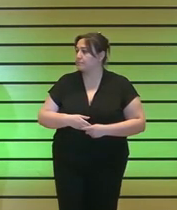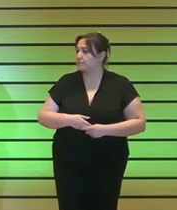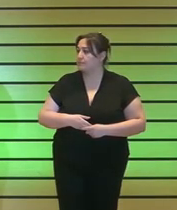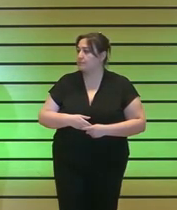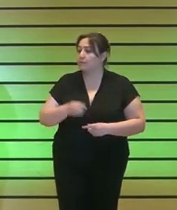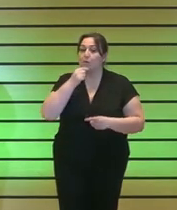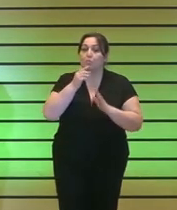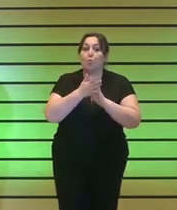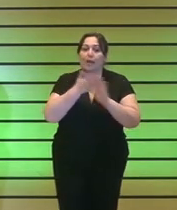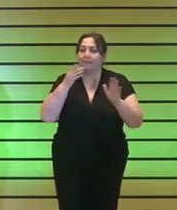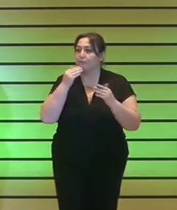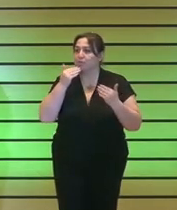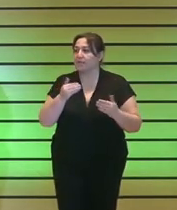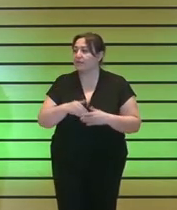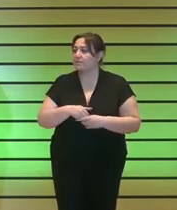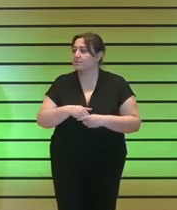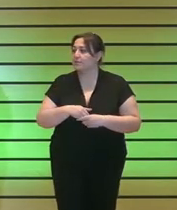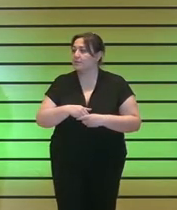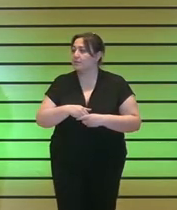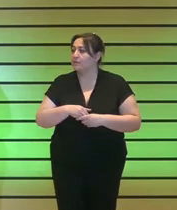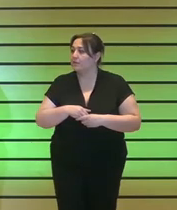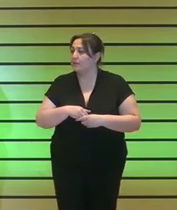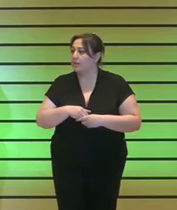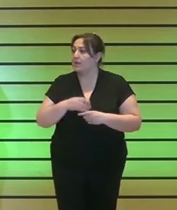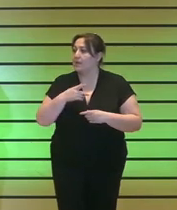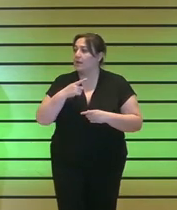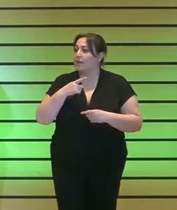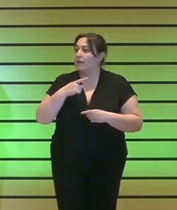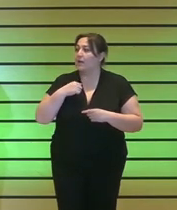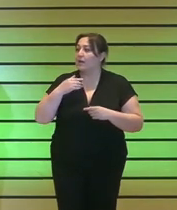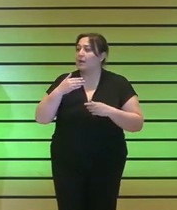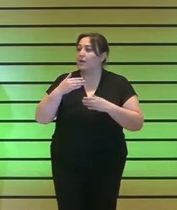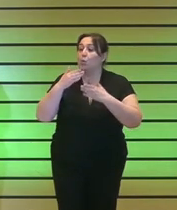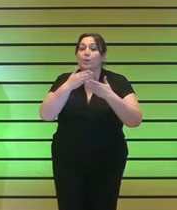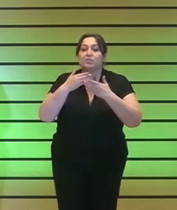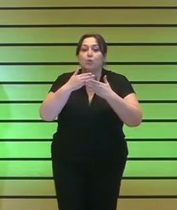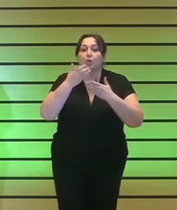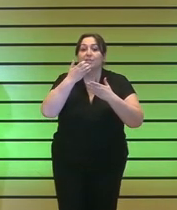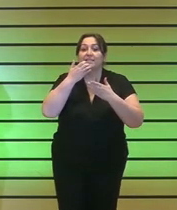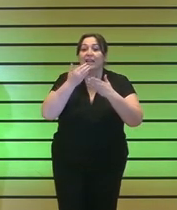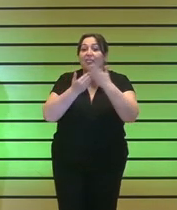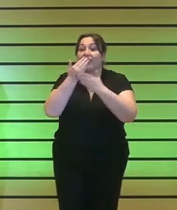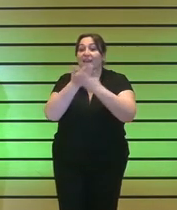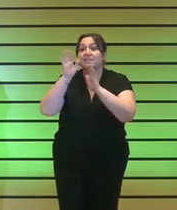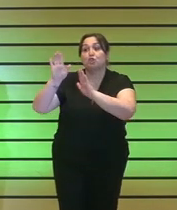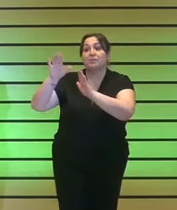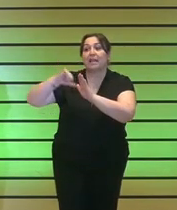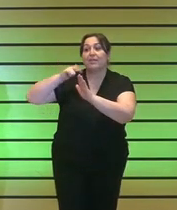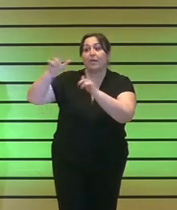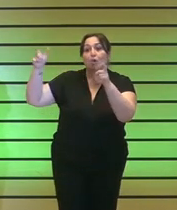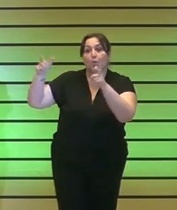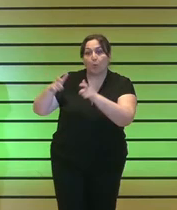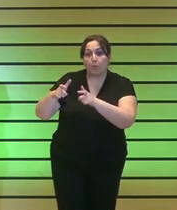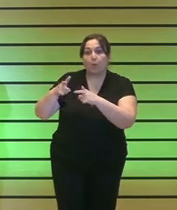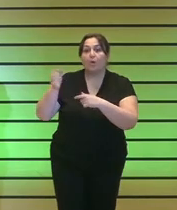muy rápida Muchas gracias tenéis algún estudio de si se reduce los días de hospitalización y el tiempo y en cuanto al coste